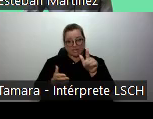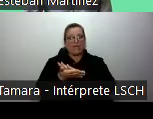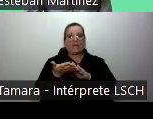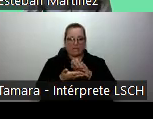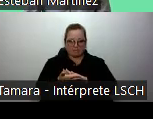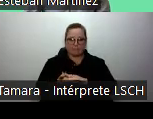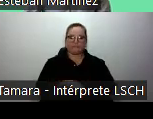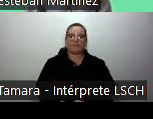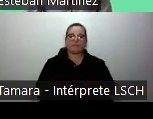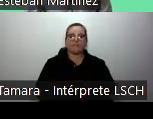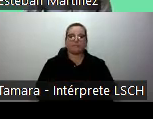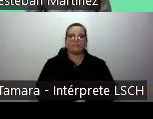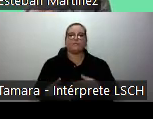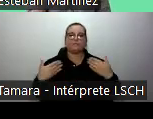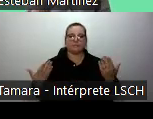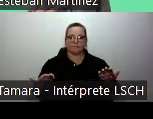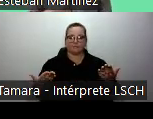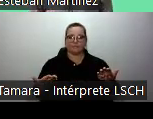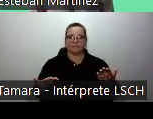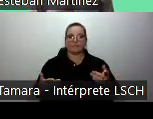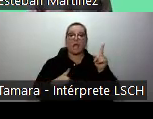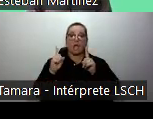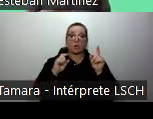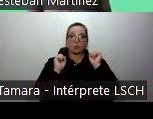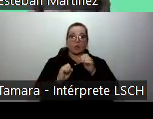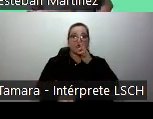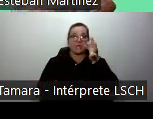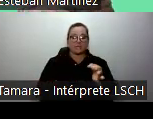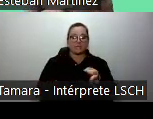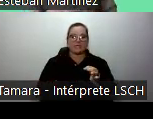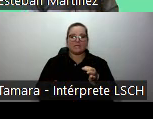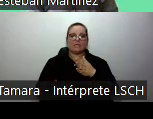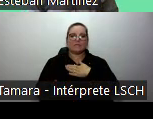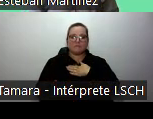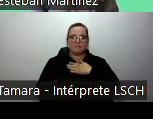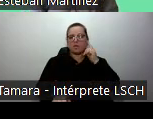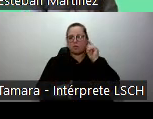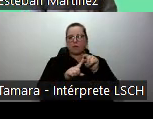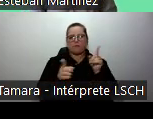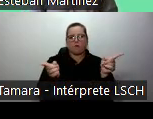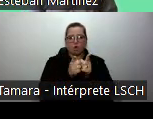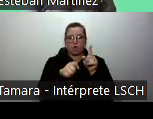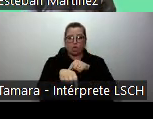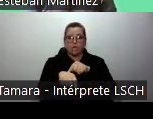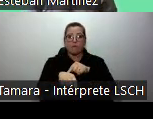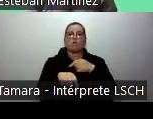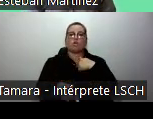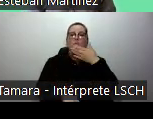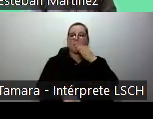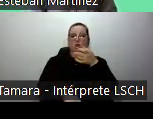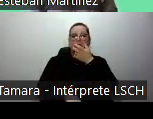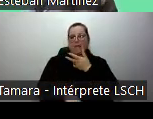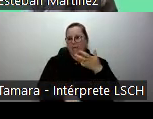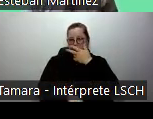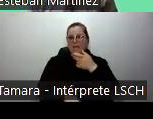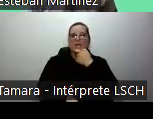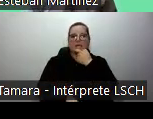ejemplos entonces Alguien podría decir un ejemplo sabes qué mi objetivo a corto plazo es mejorar mi inglés a